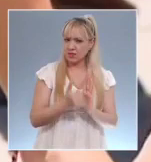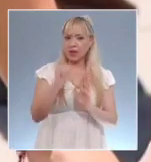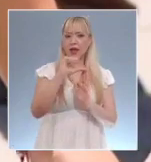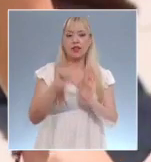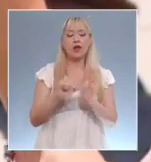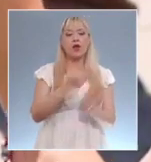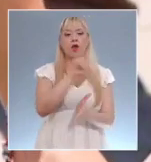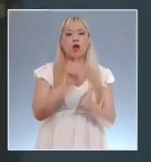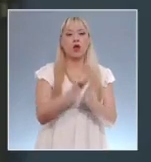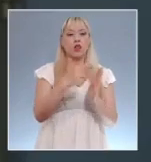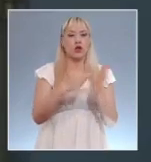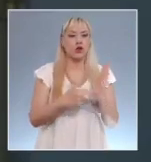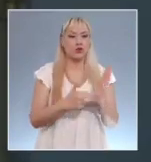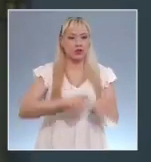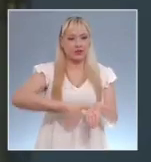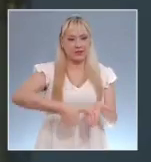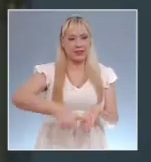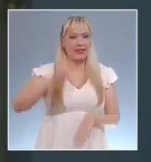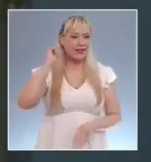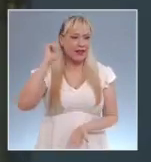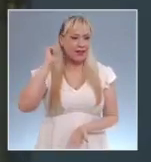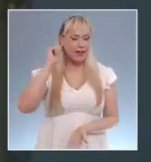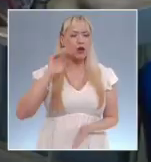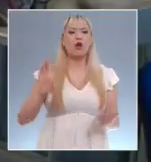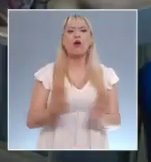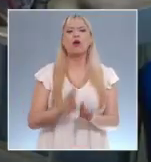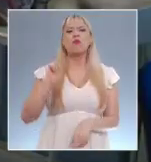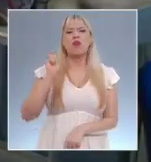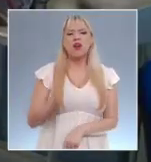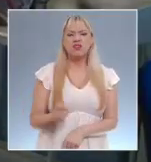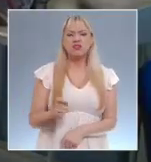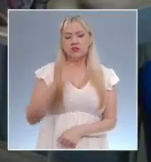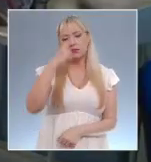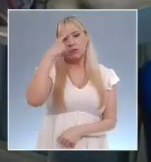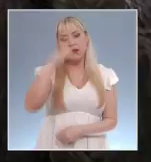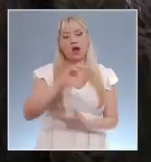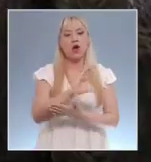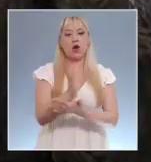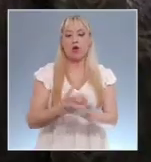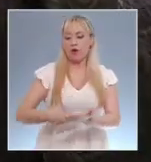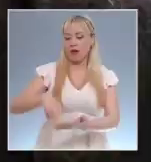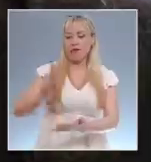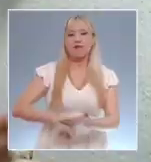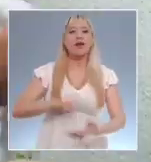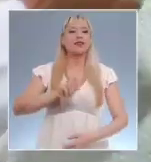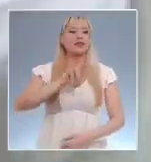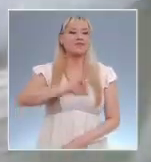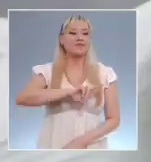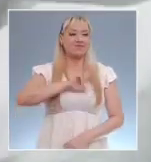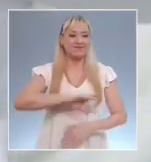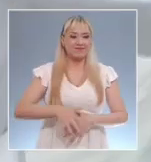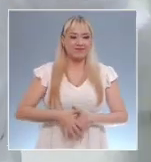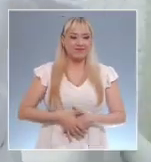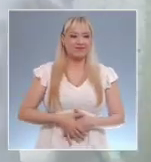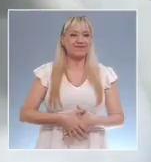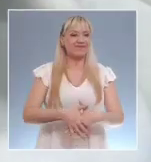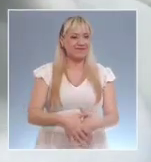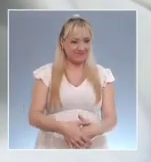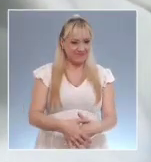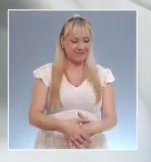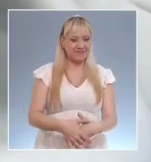regulaban aspectos del contrato de gestación subrogada, también conocida como vientre de alquiler. Lo hizo mediante una declaratoria general